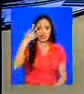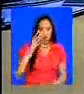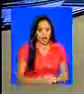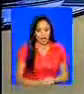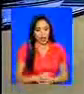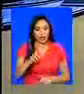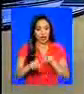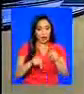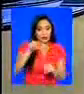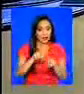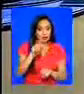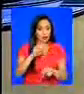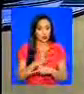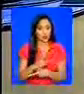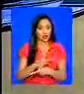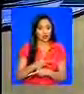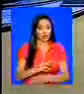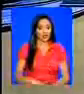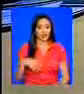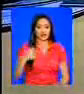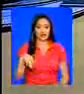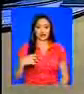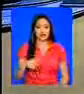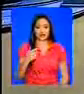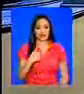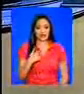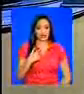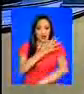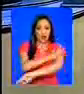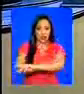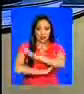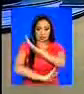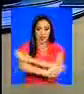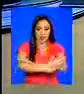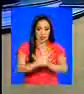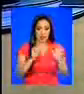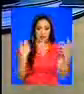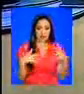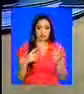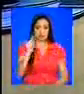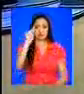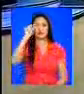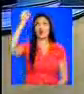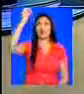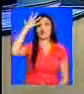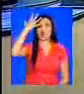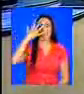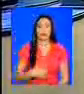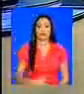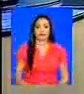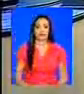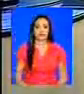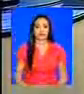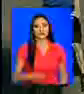bicicleta. Cuidado, te nos caes. Yo creo que tengo que seguir esa recomendación porque estoy un poquito quemada. Un poquito nomás. Muy buenos